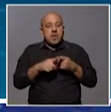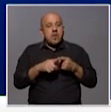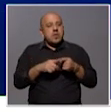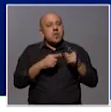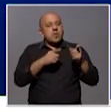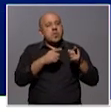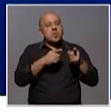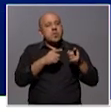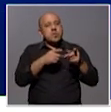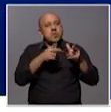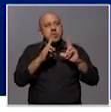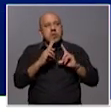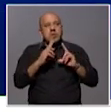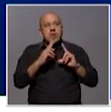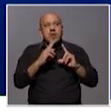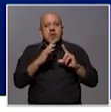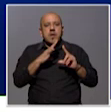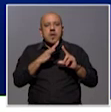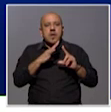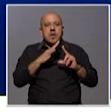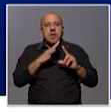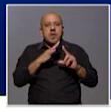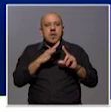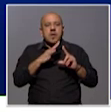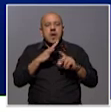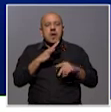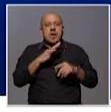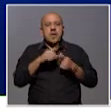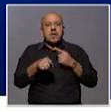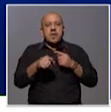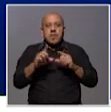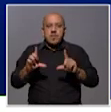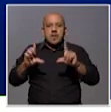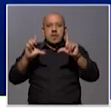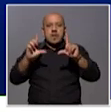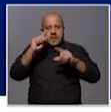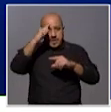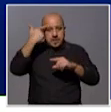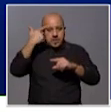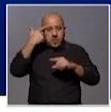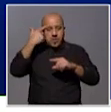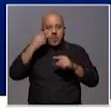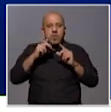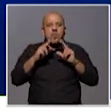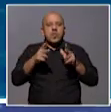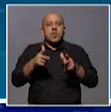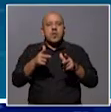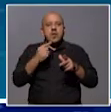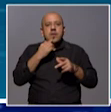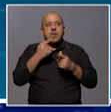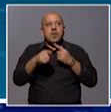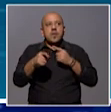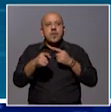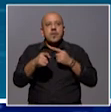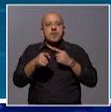sabes que mientras te escuchamos y vemos ahí al costado había recién imágenes de la calle pop por ejemplo por poner simplemente un ejemplo en las